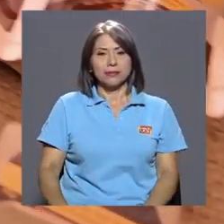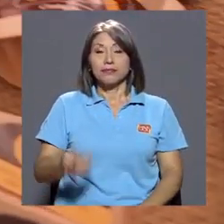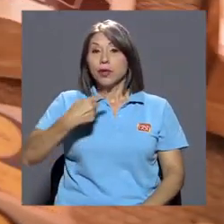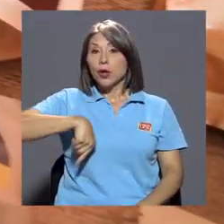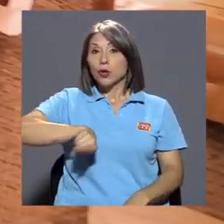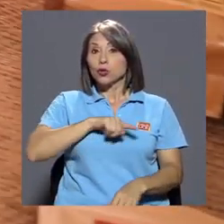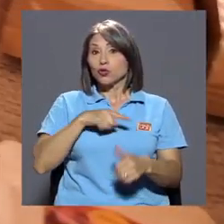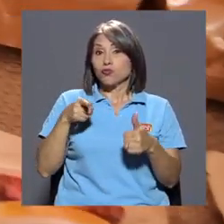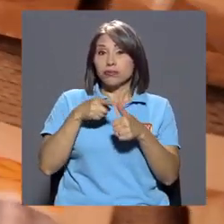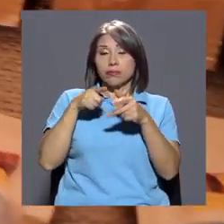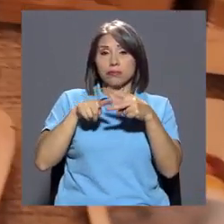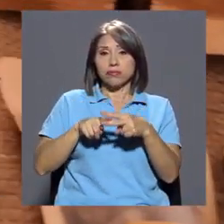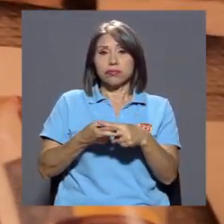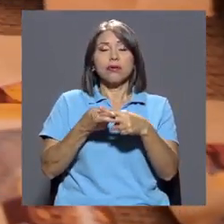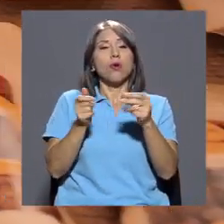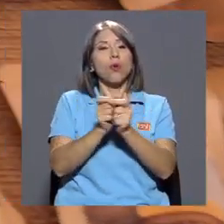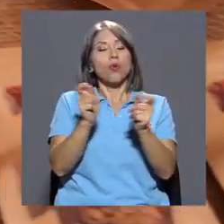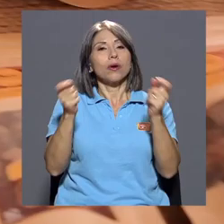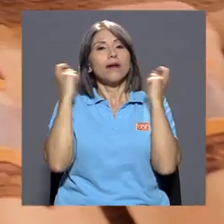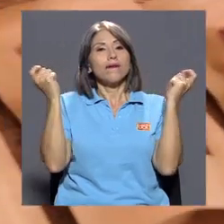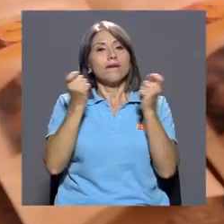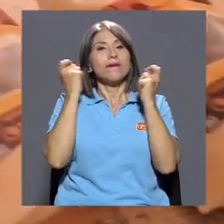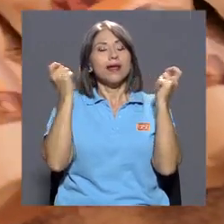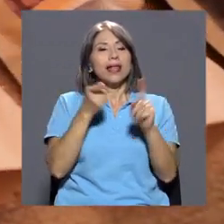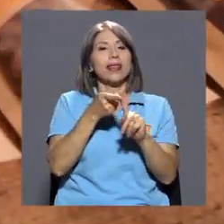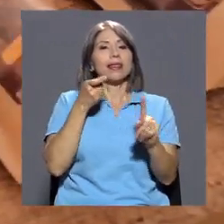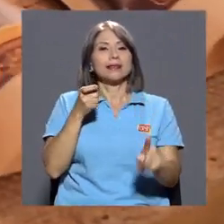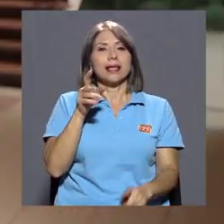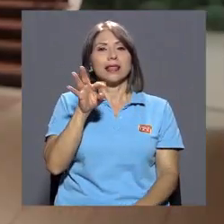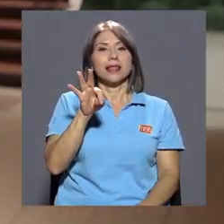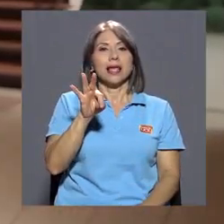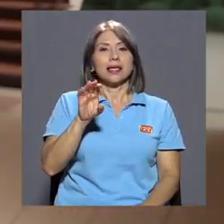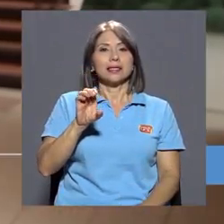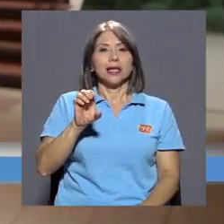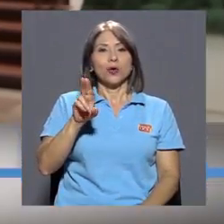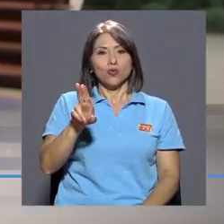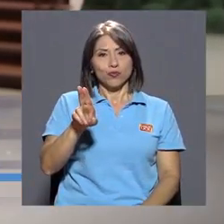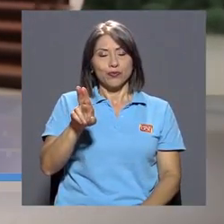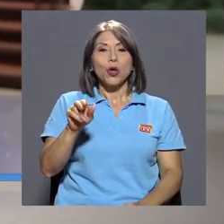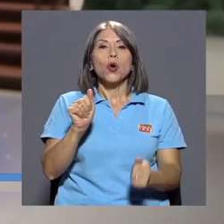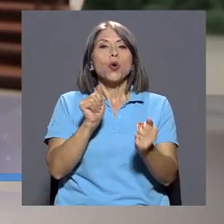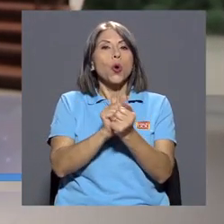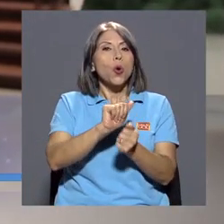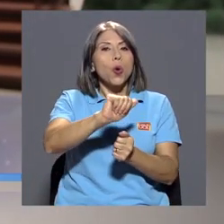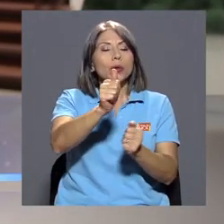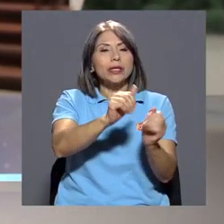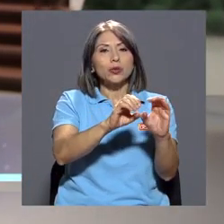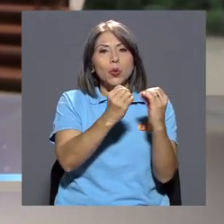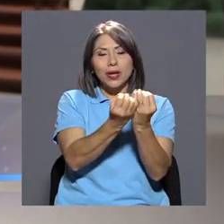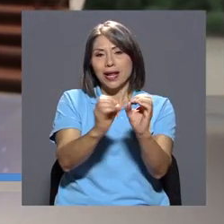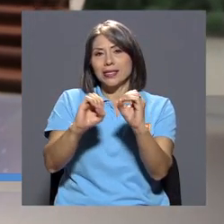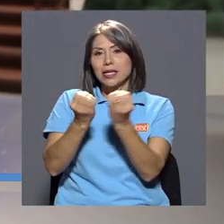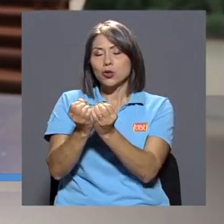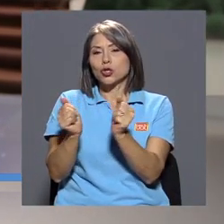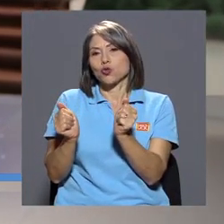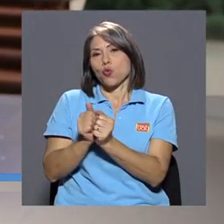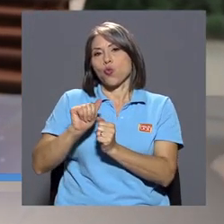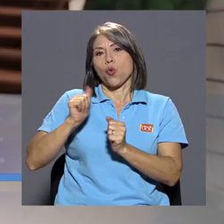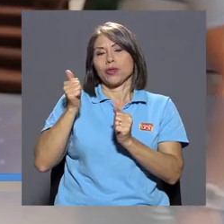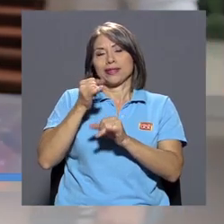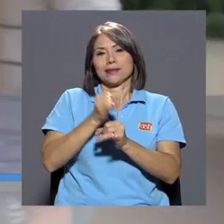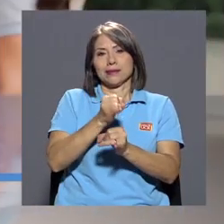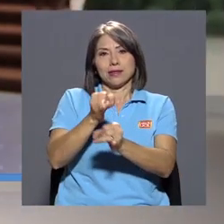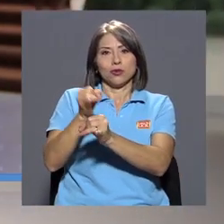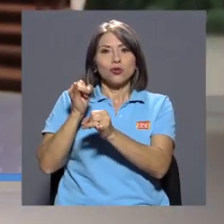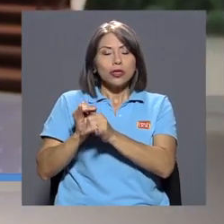Esta es la 9ª edición de la Feria de Economía Solidaria, que tiene como objetivo exponer el talento costarricense y contribuir con el crecimiento económico de